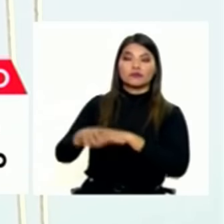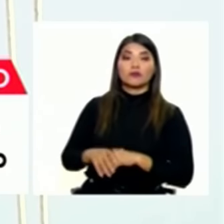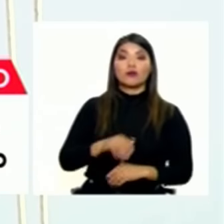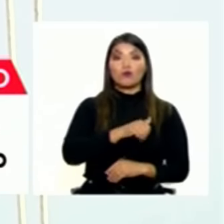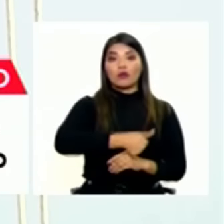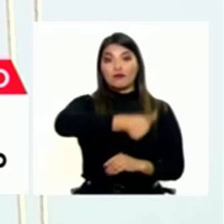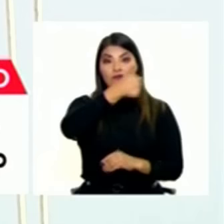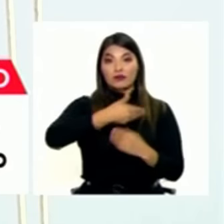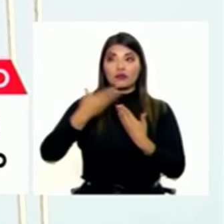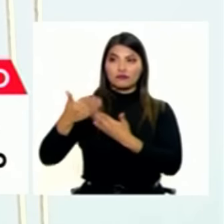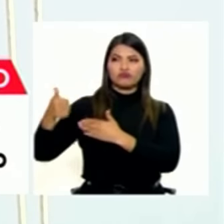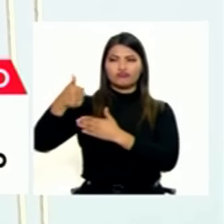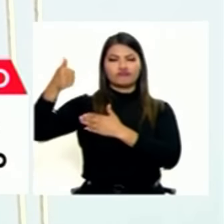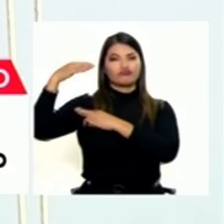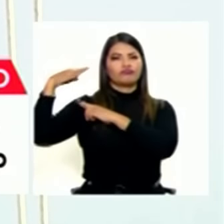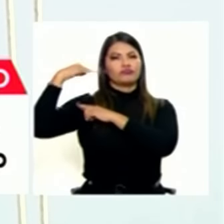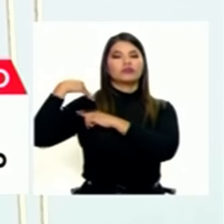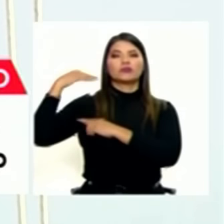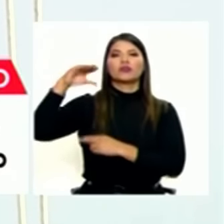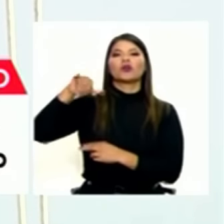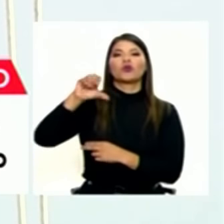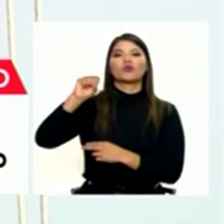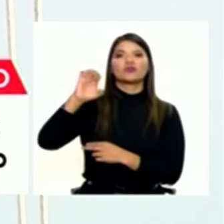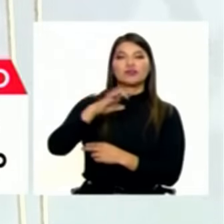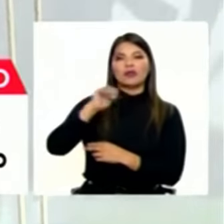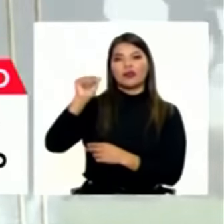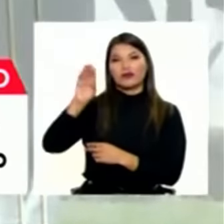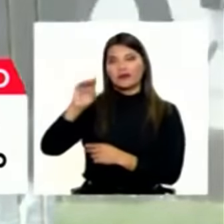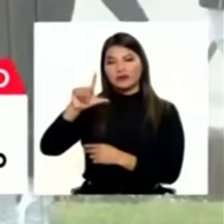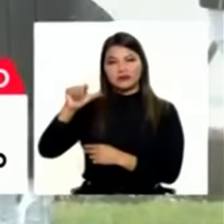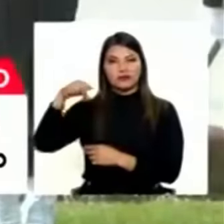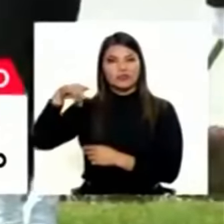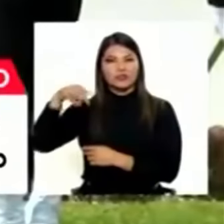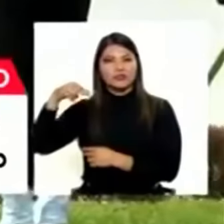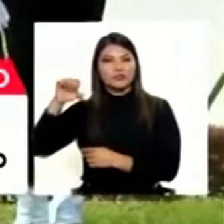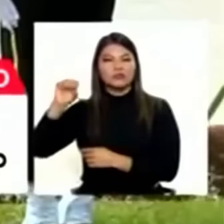FAB José Abelardo Quiñones.